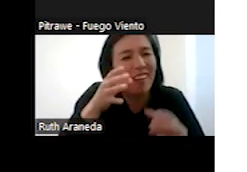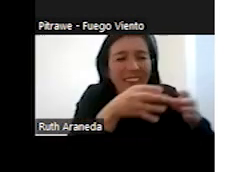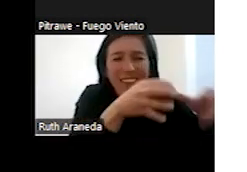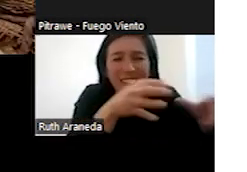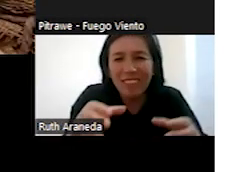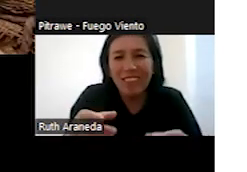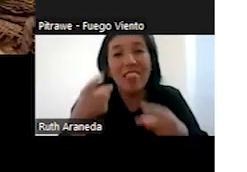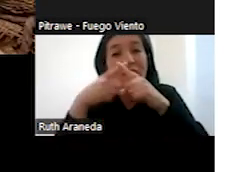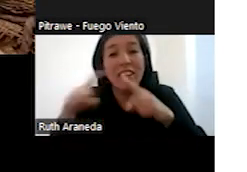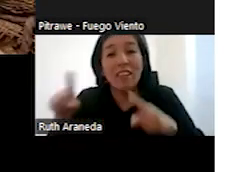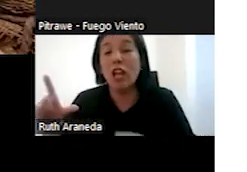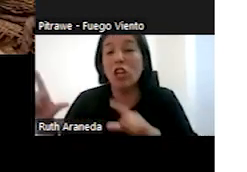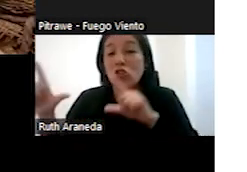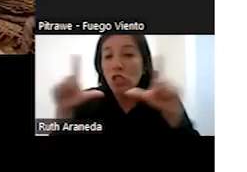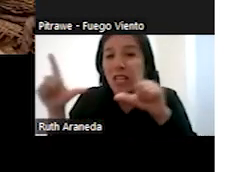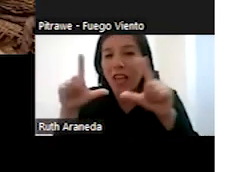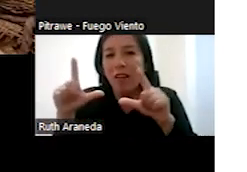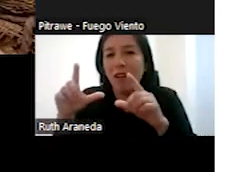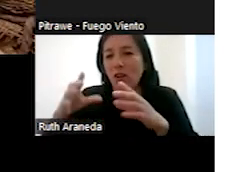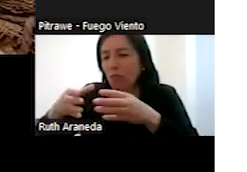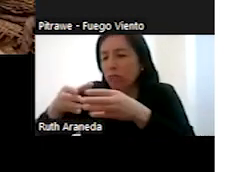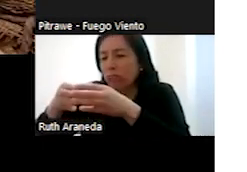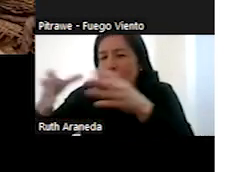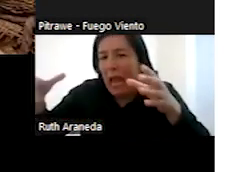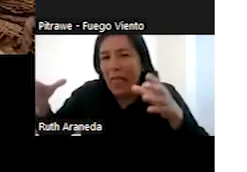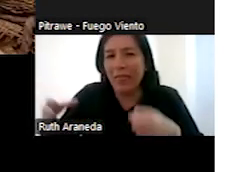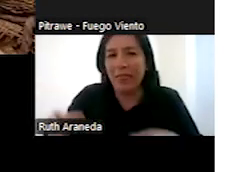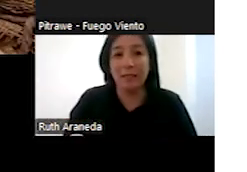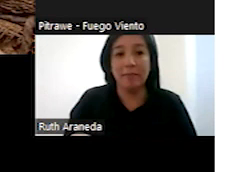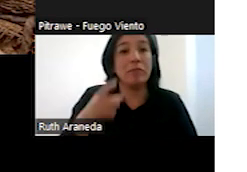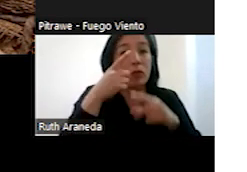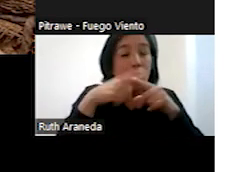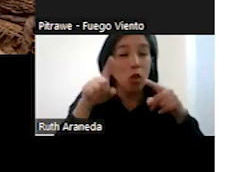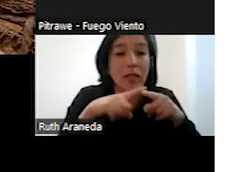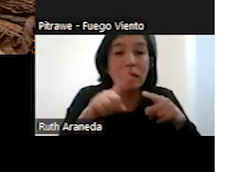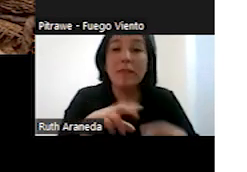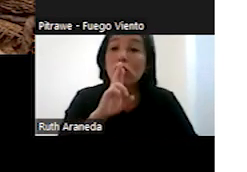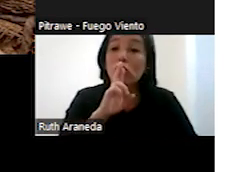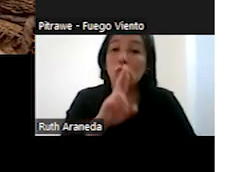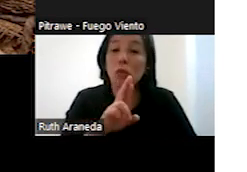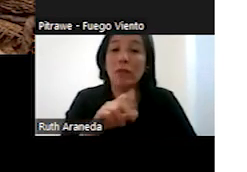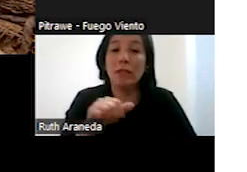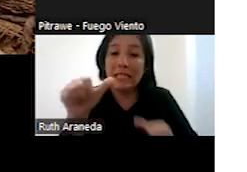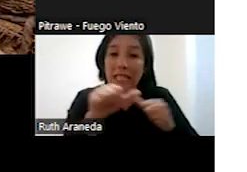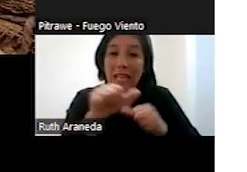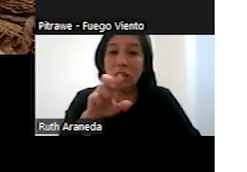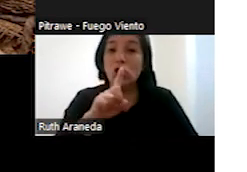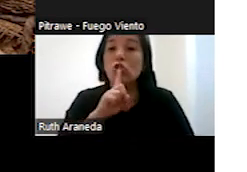grandes fragmentos, o sea, piezas completas. Uno de los sitios más extraordinarios, un poquito más al sur ya, estamos al interior de Tunquén,